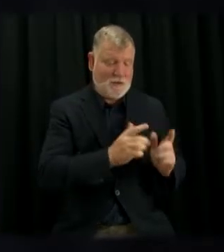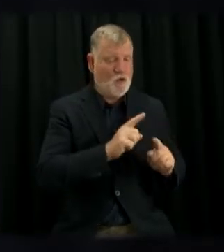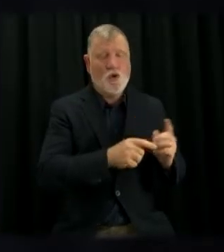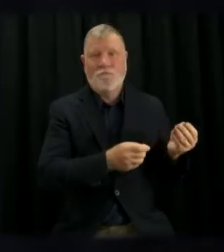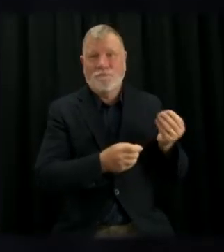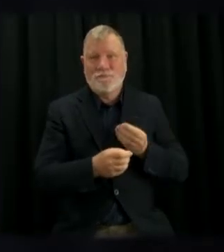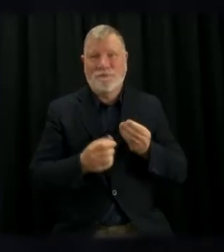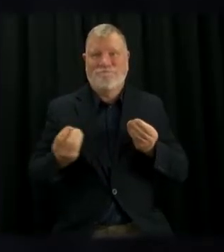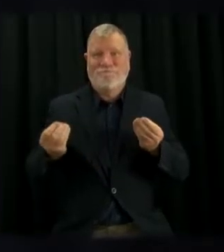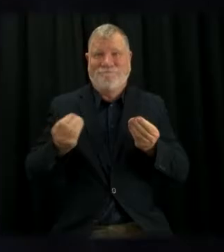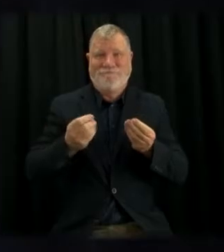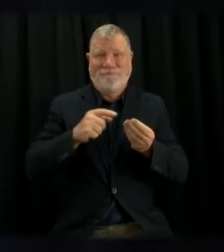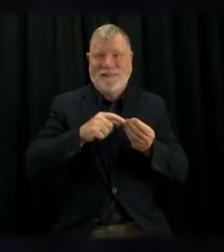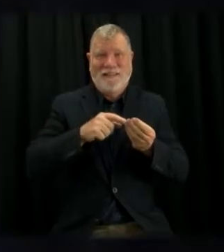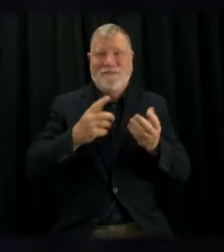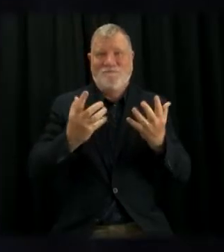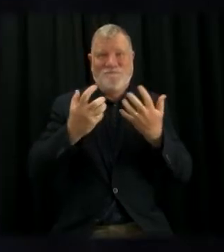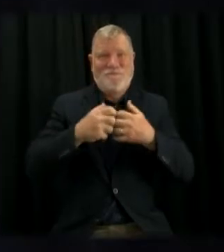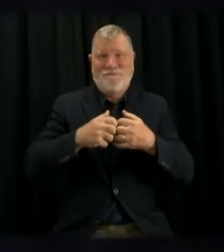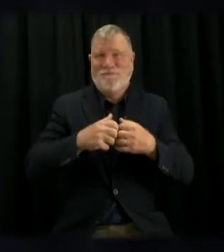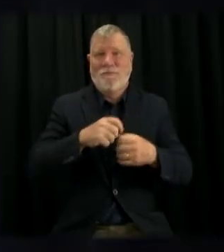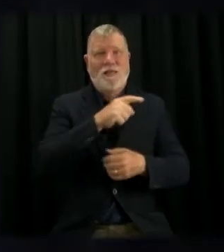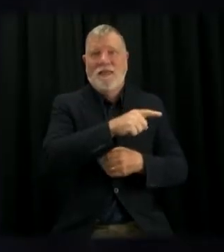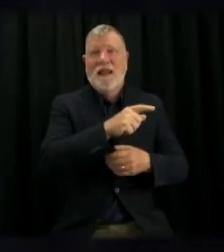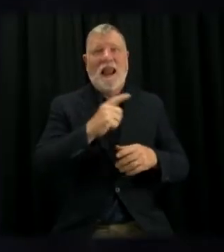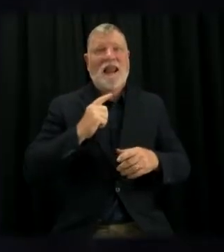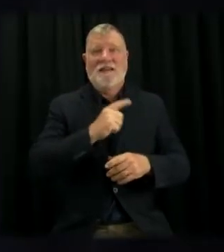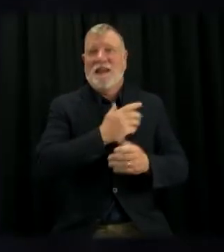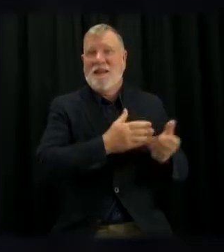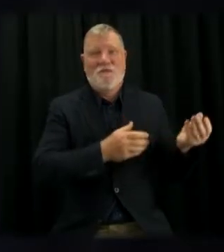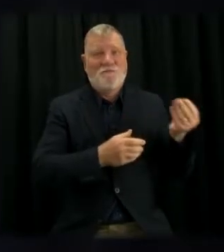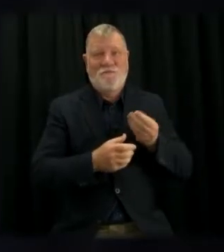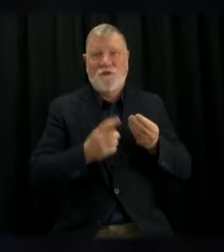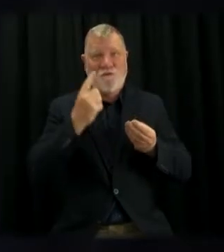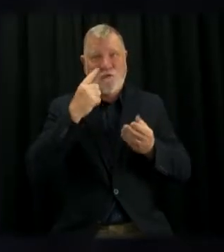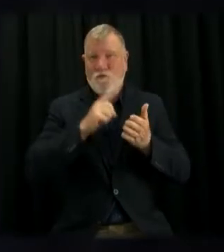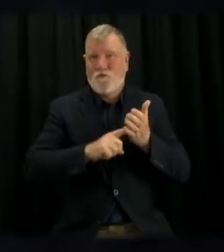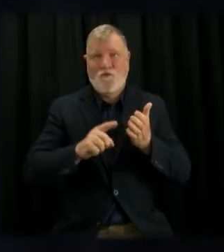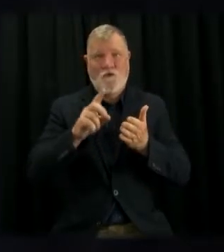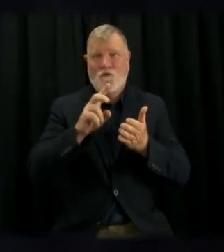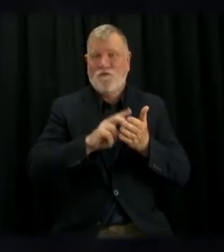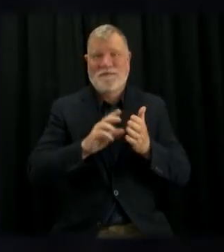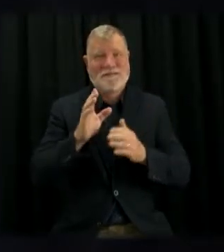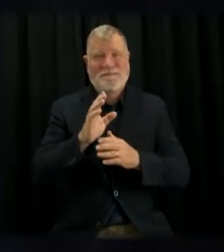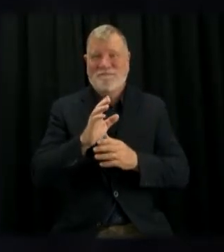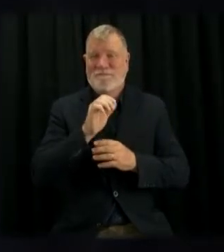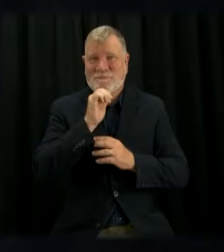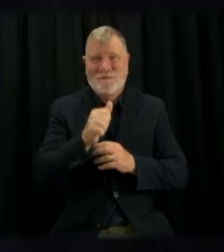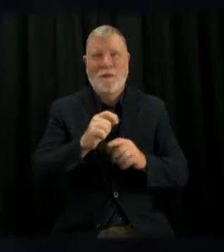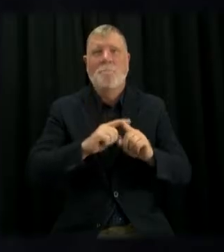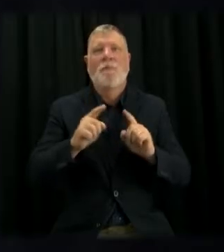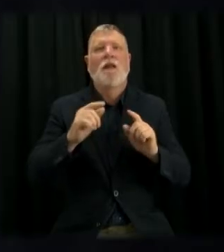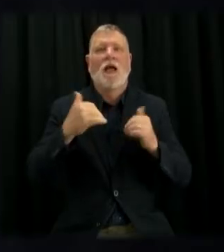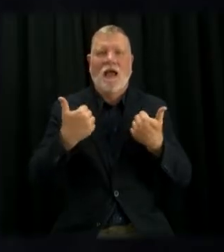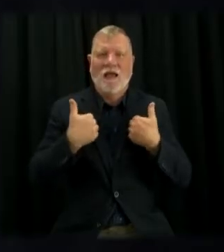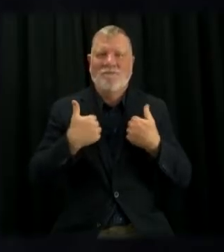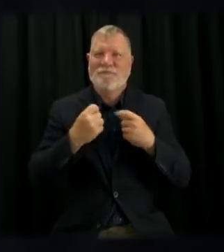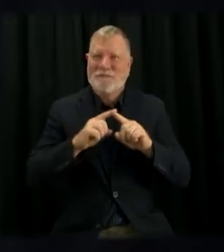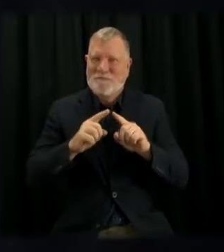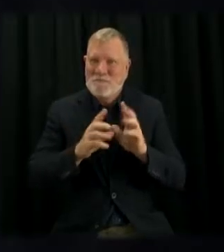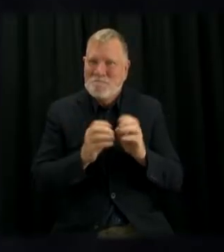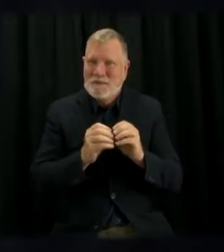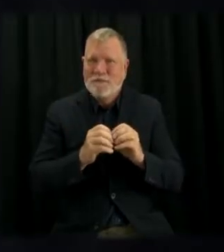un presupuesto satisfactorio. De hecho, nunca lo pudo someter para este año. Sin embargo,